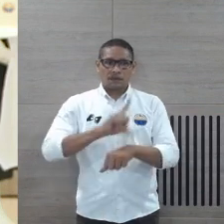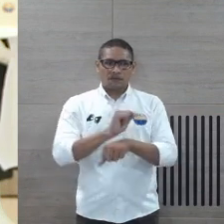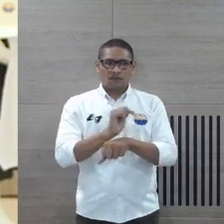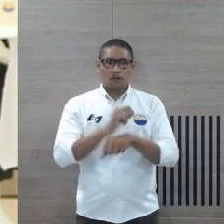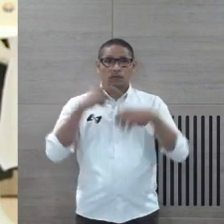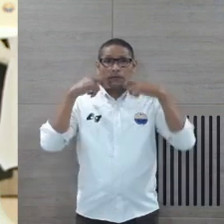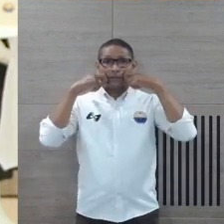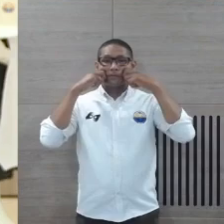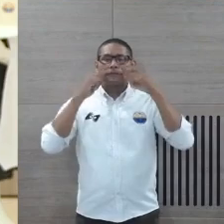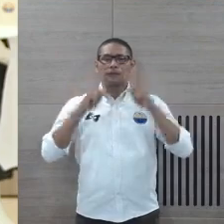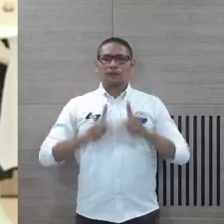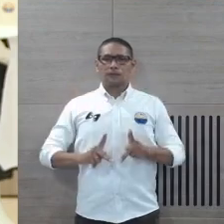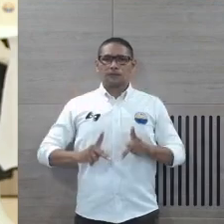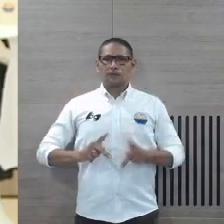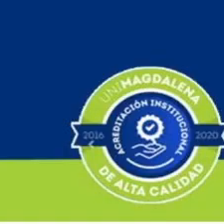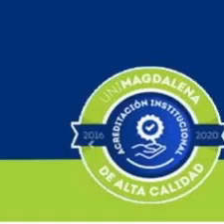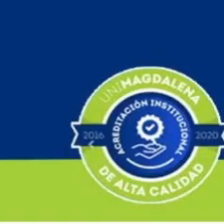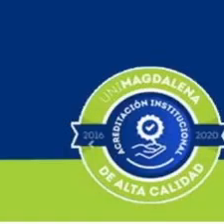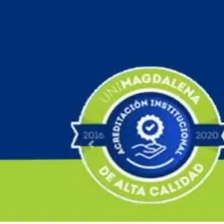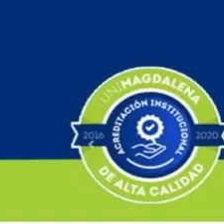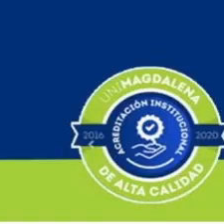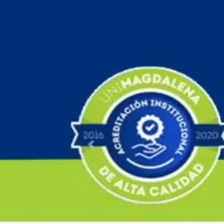Maestría en Escrituras Audiovisuales.